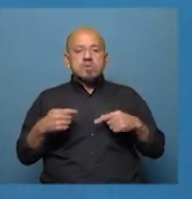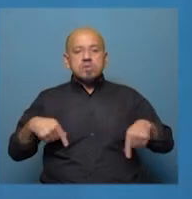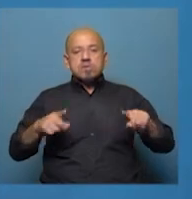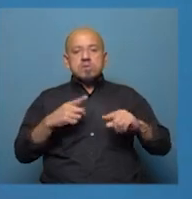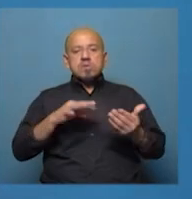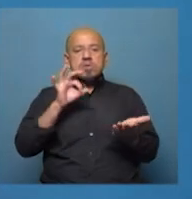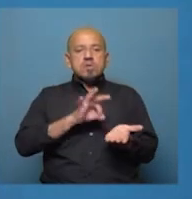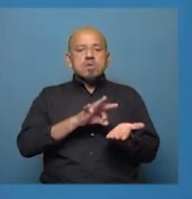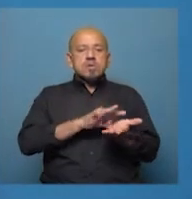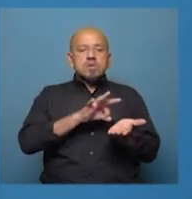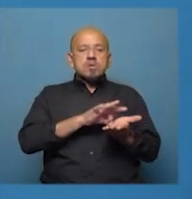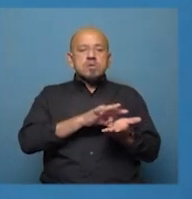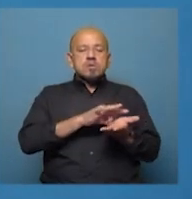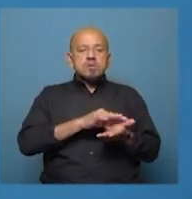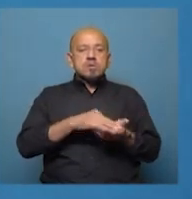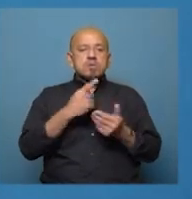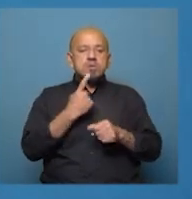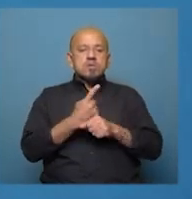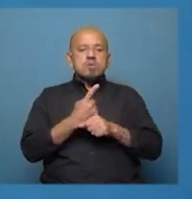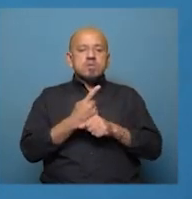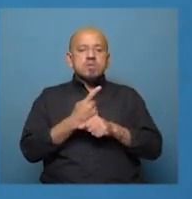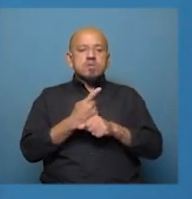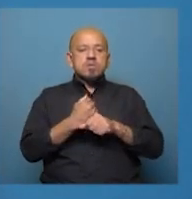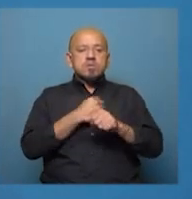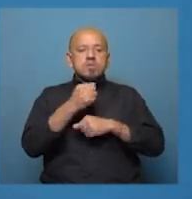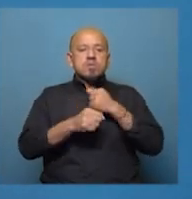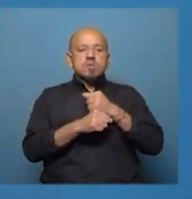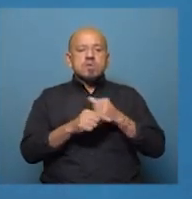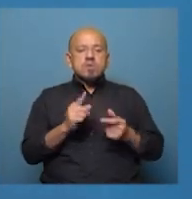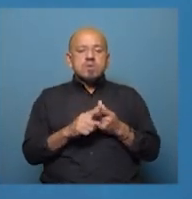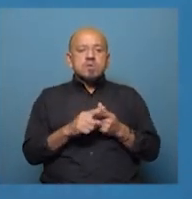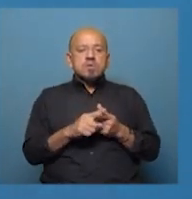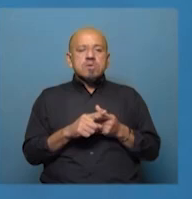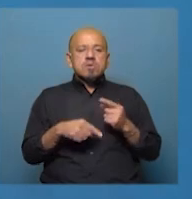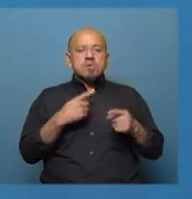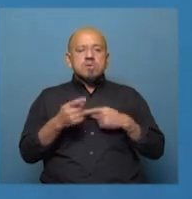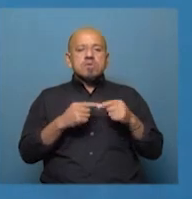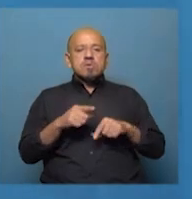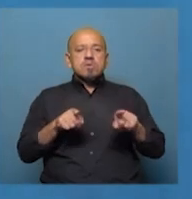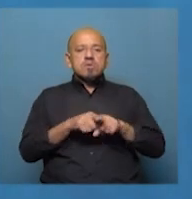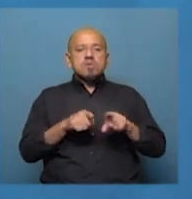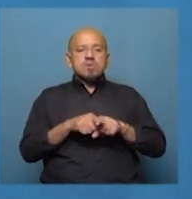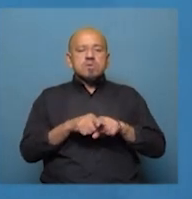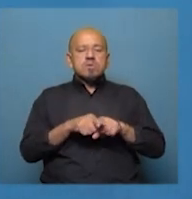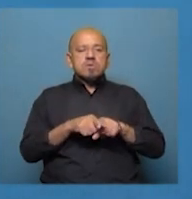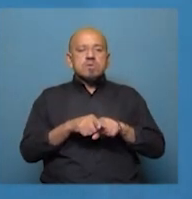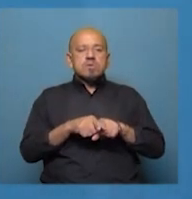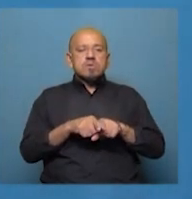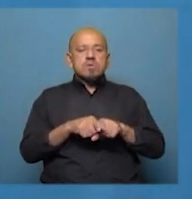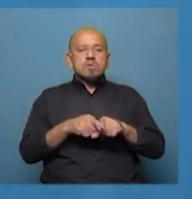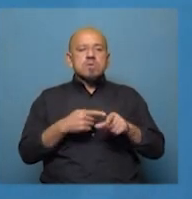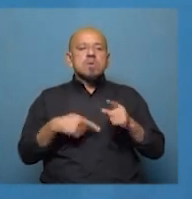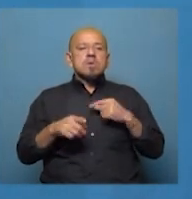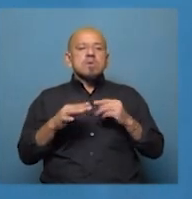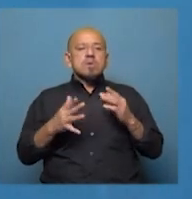sistema ya un año después del anuncio y seguía exactamente con los mismos problemas estaban con planillas Excel para